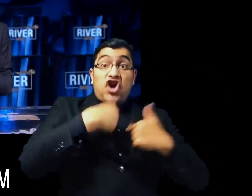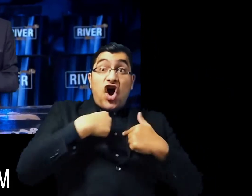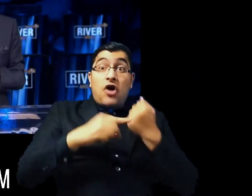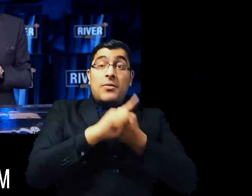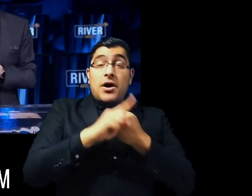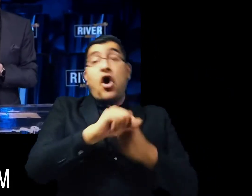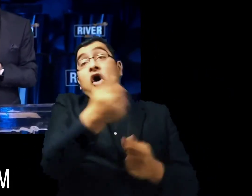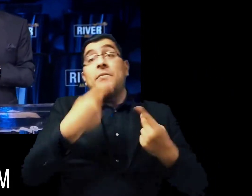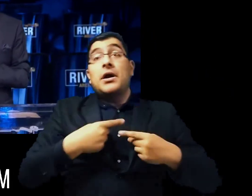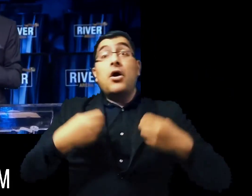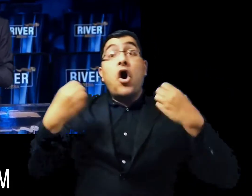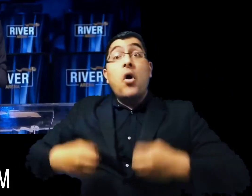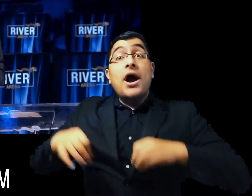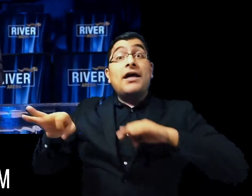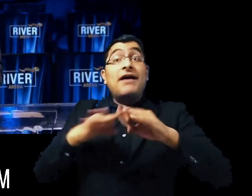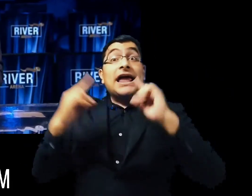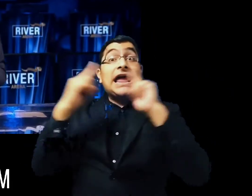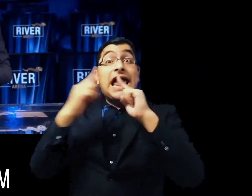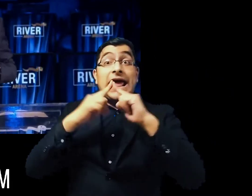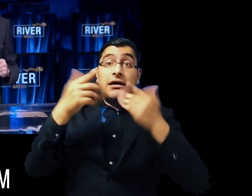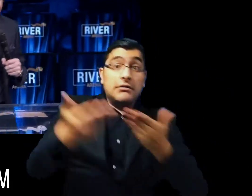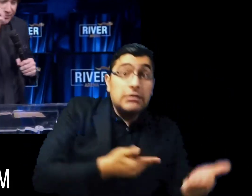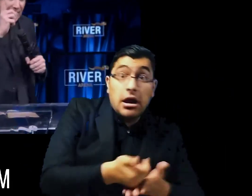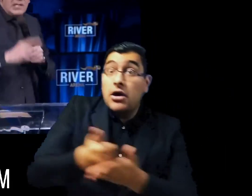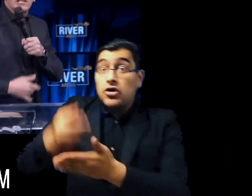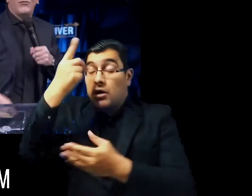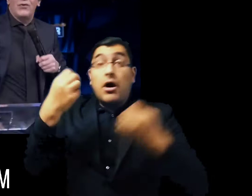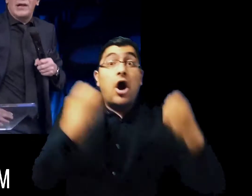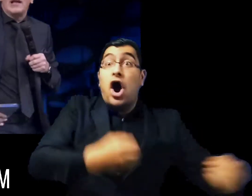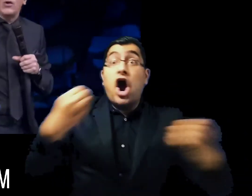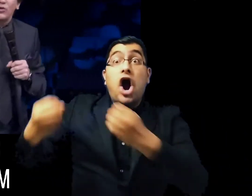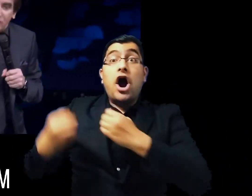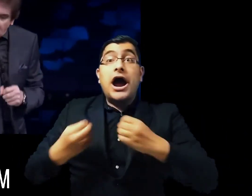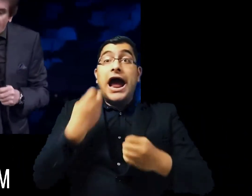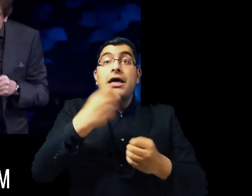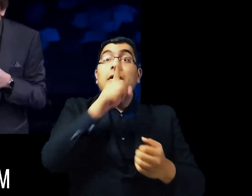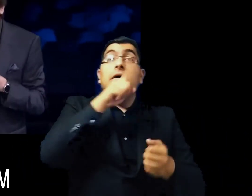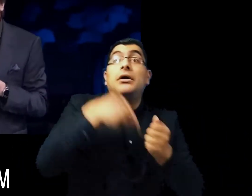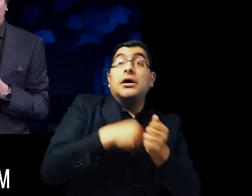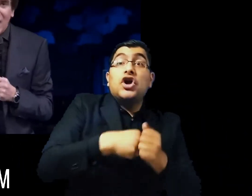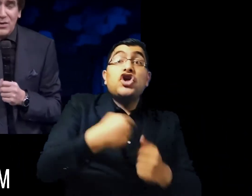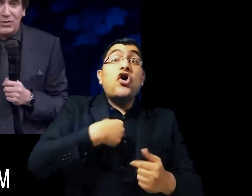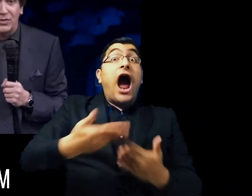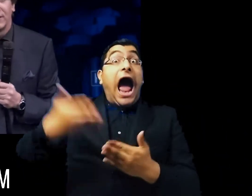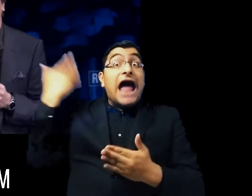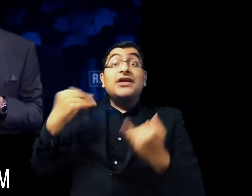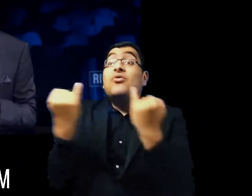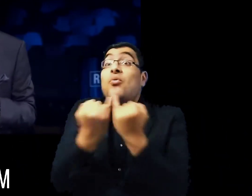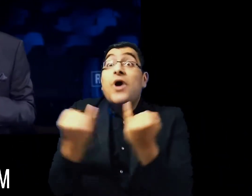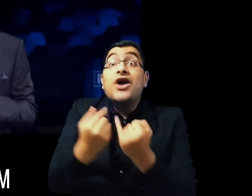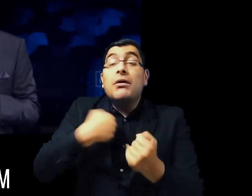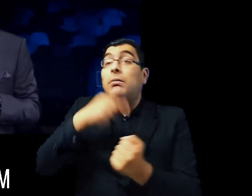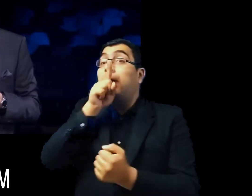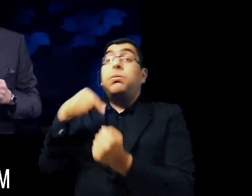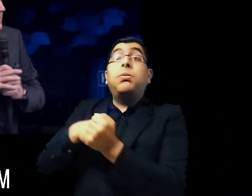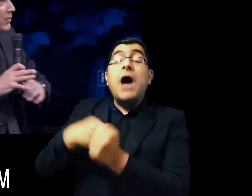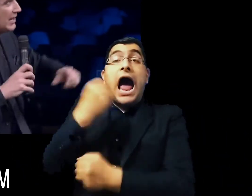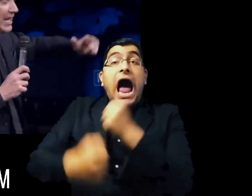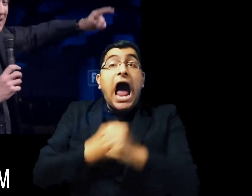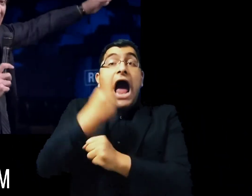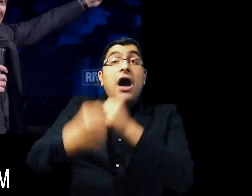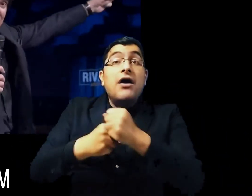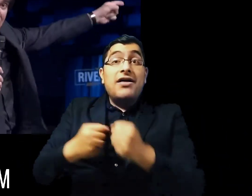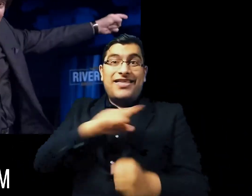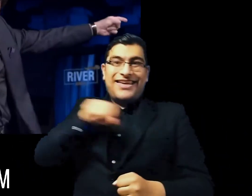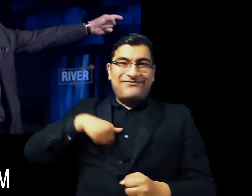el ministerio y en el servir a Dios. Ese fue el escondite que yo escogí por años. Porque después